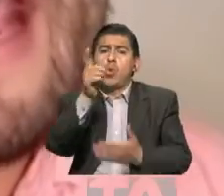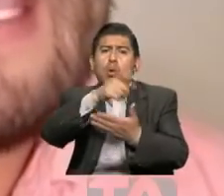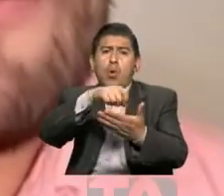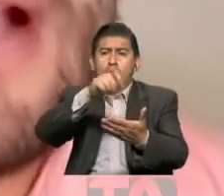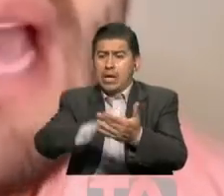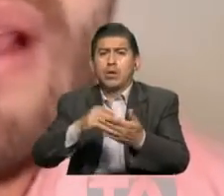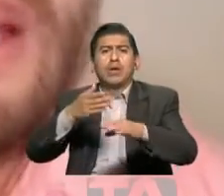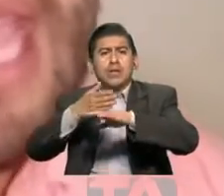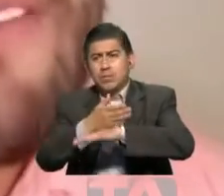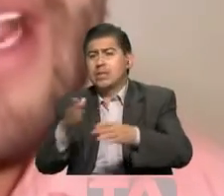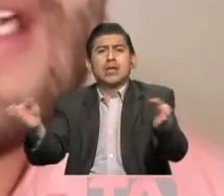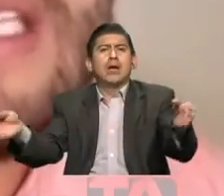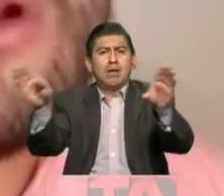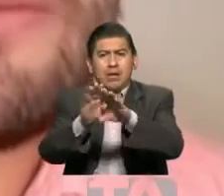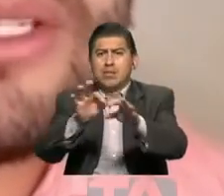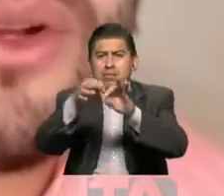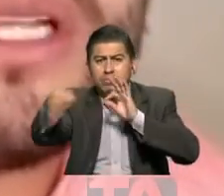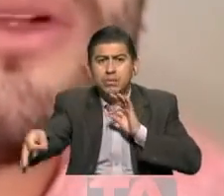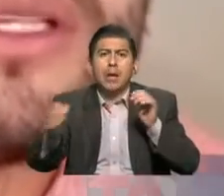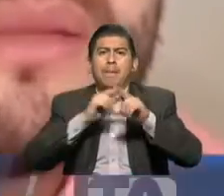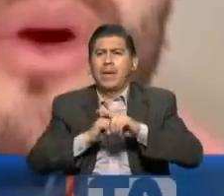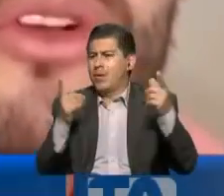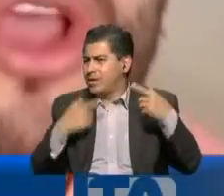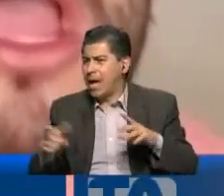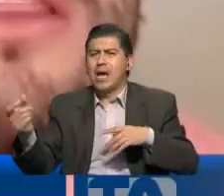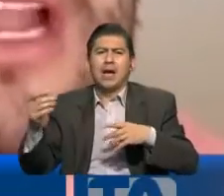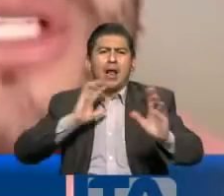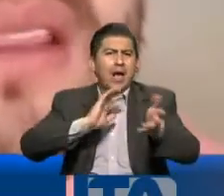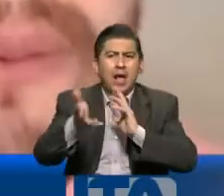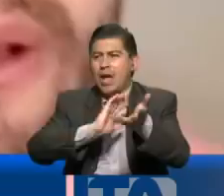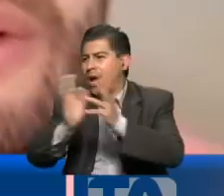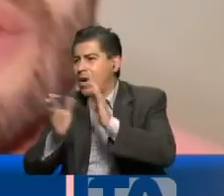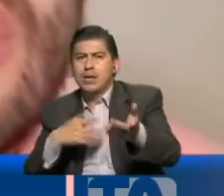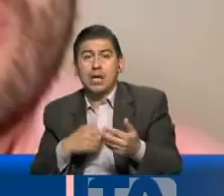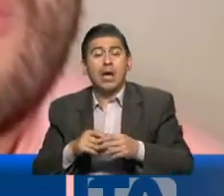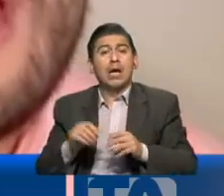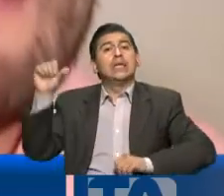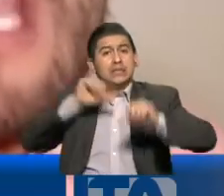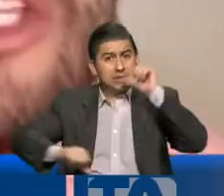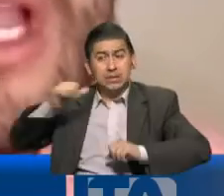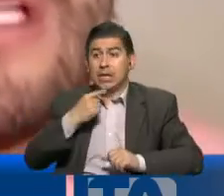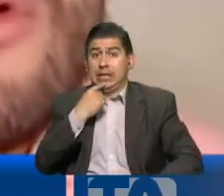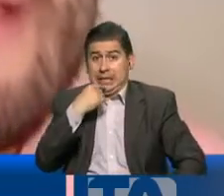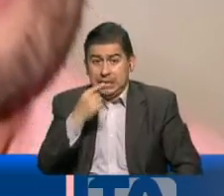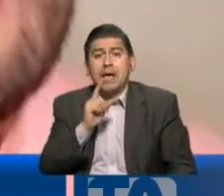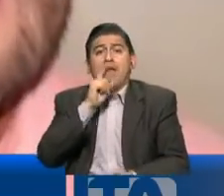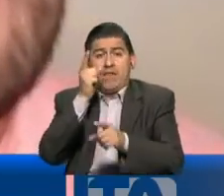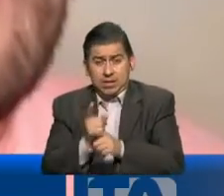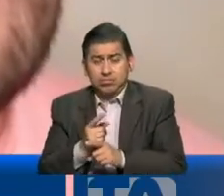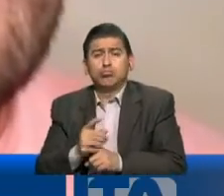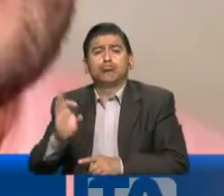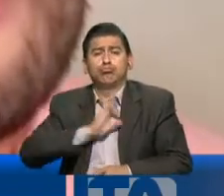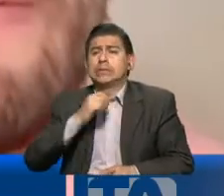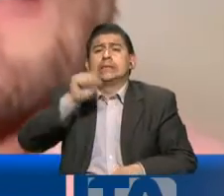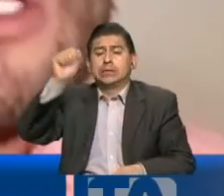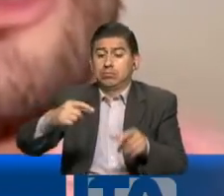de manera equivocada, ya varias han sido las versiones y los testimonios de los científicos, donde han dicho y han demostrado